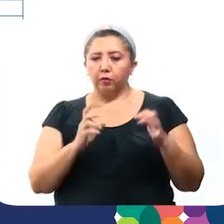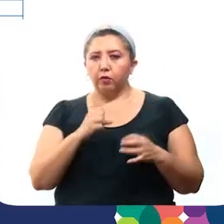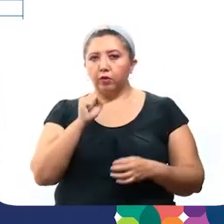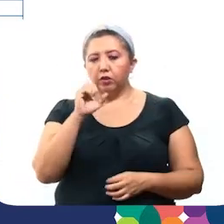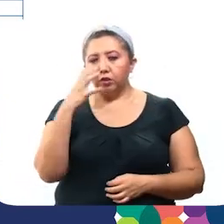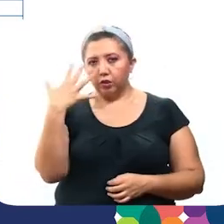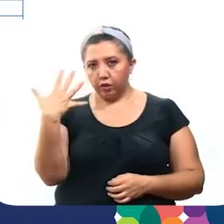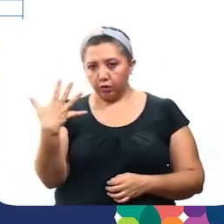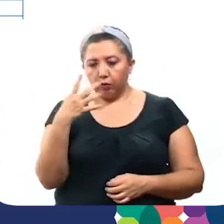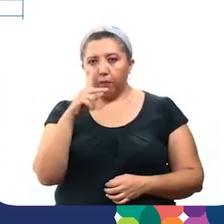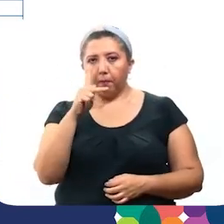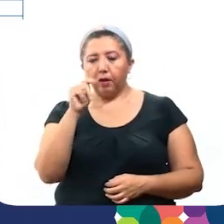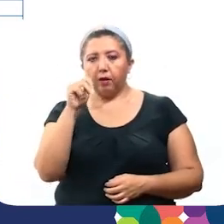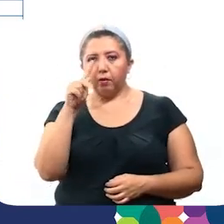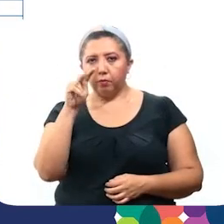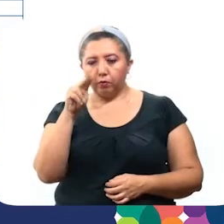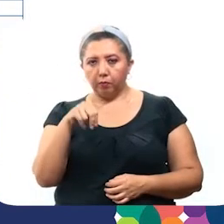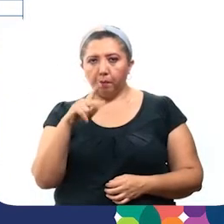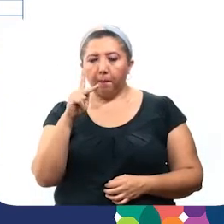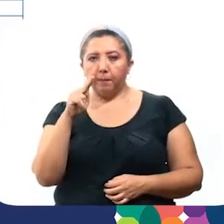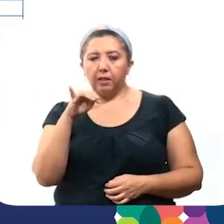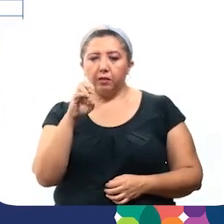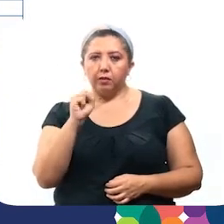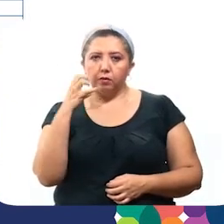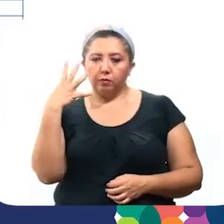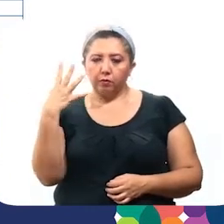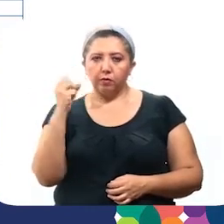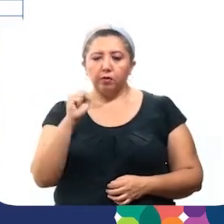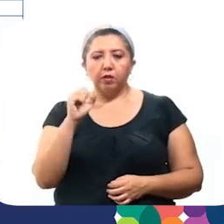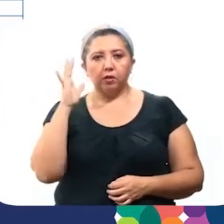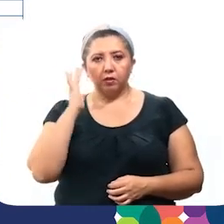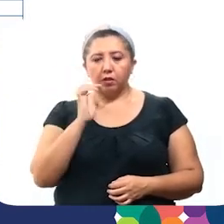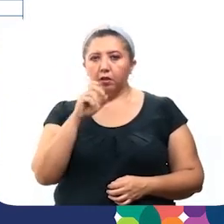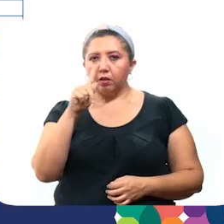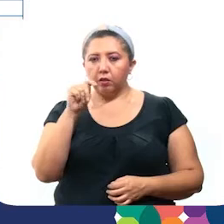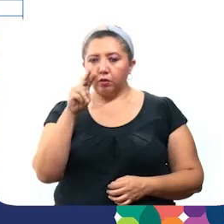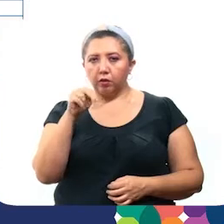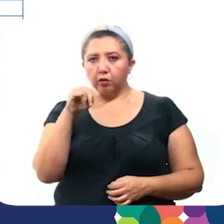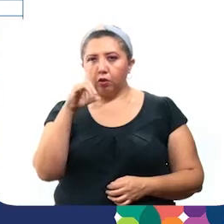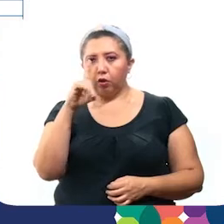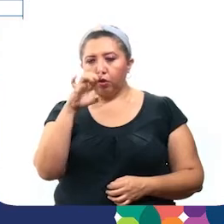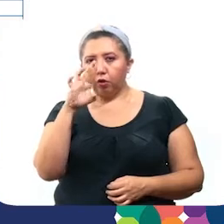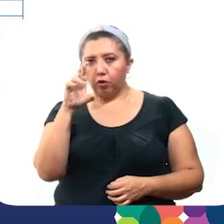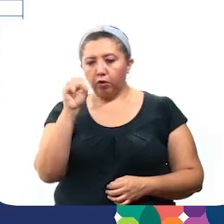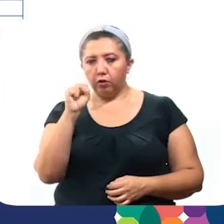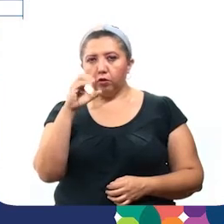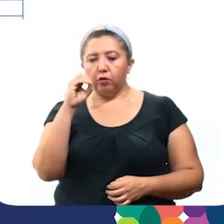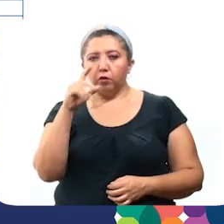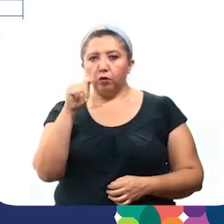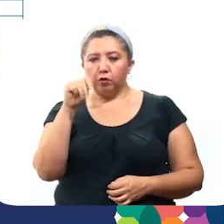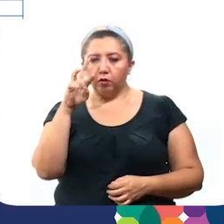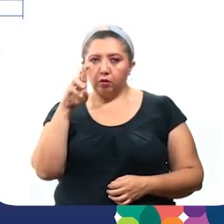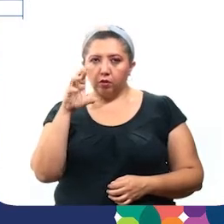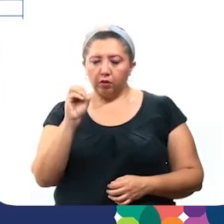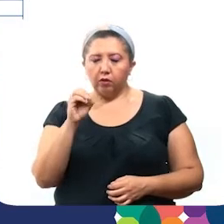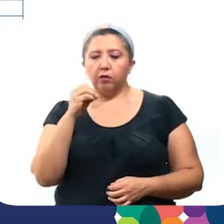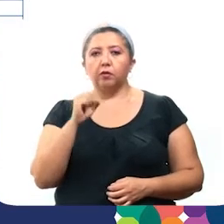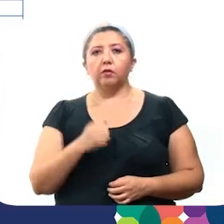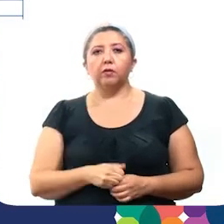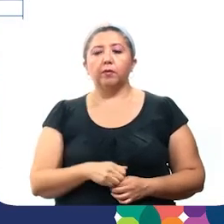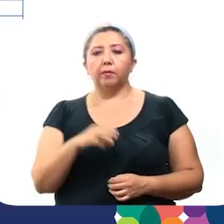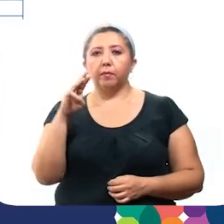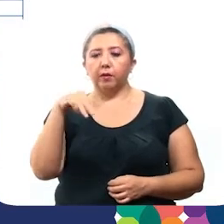Montejo, 5, Pacaptún, Pensiones, 4, San Antonio Ixluch, Dolores Otero, Mayapán, Jardines de Vista